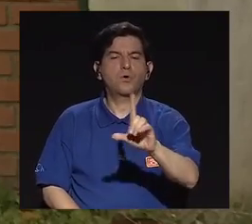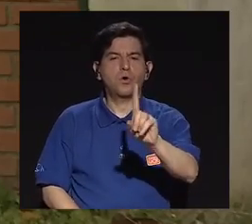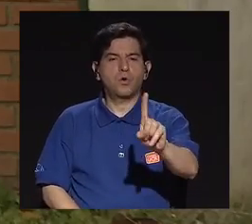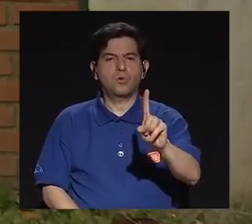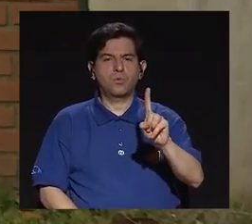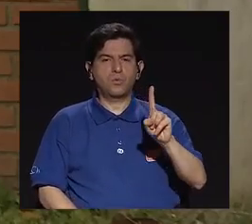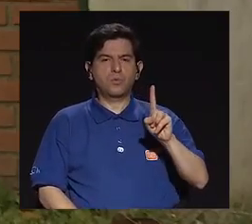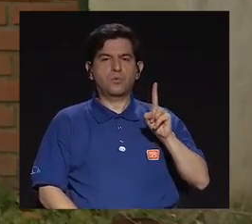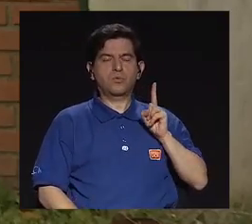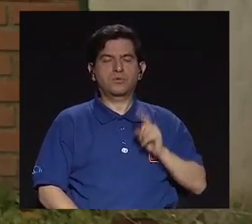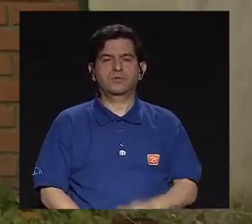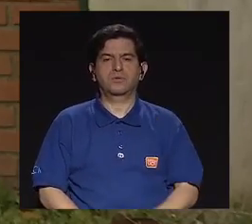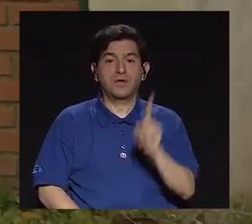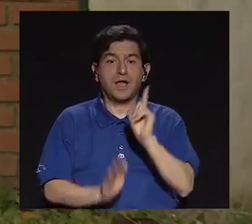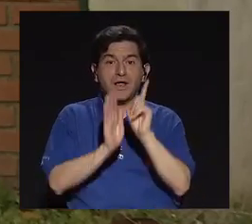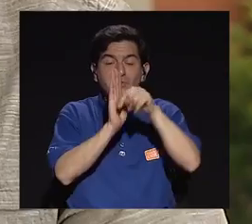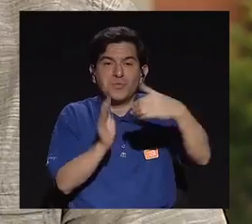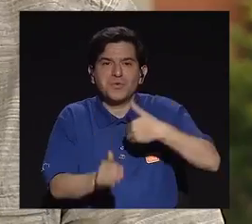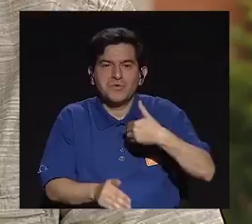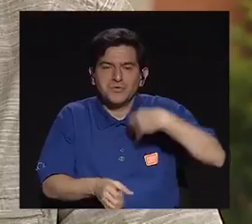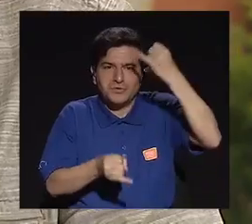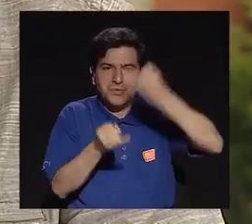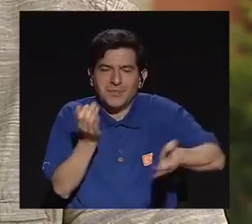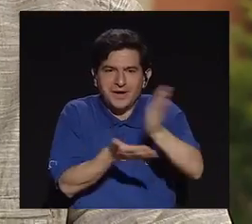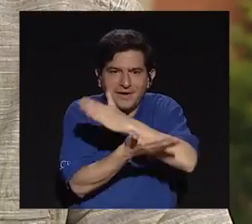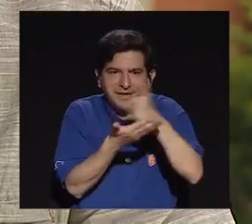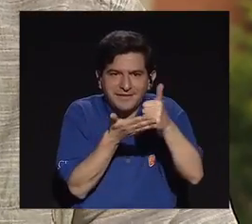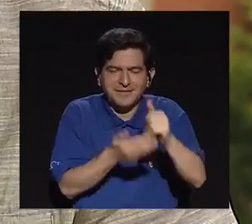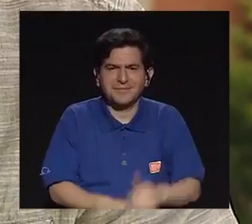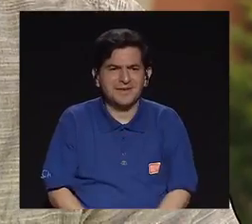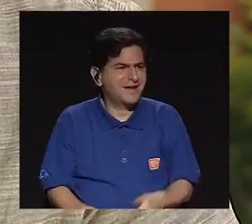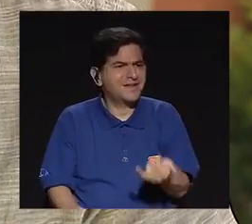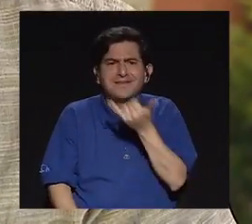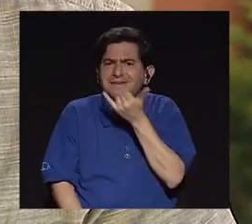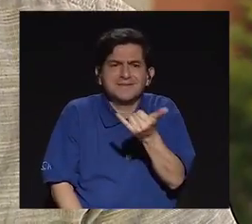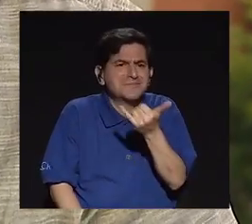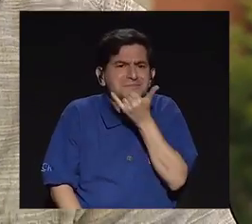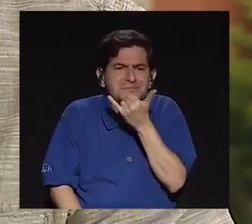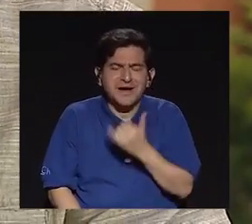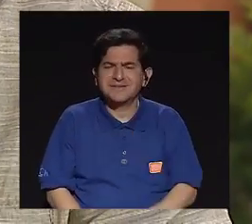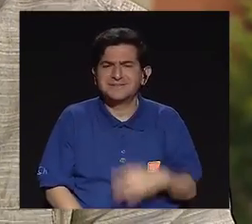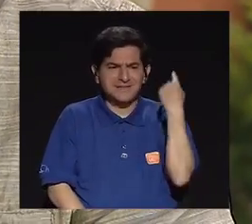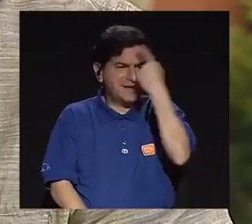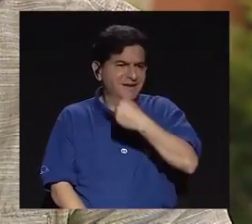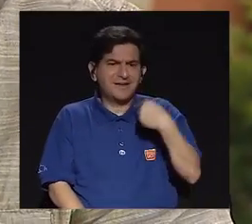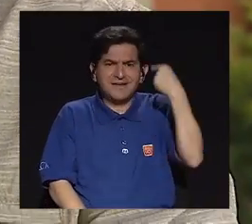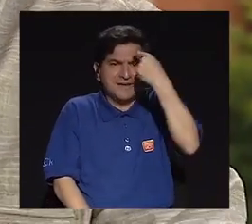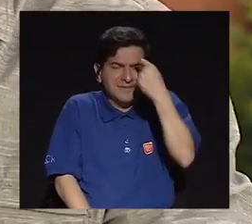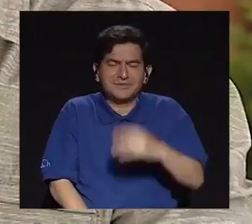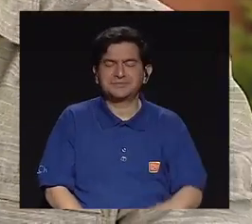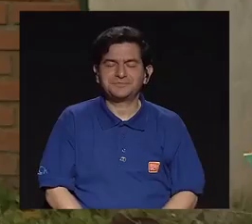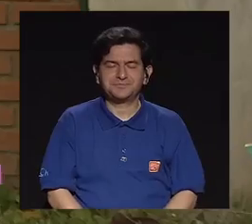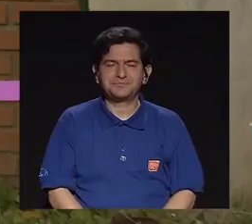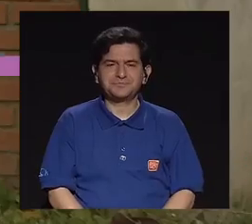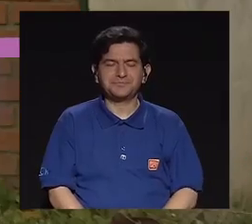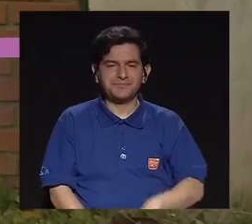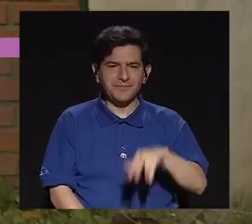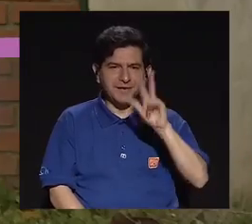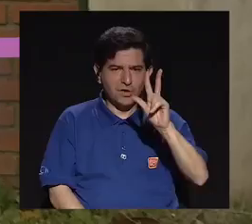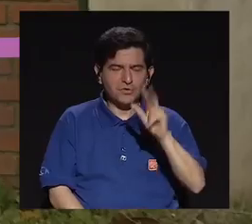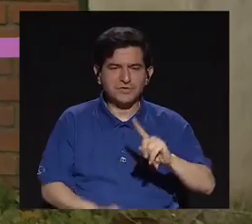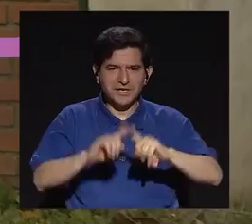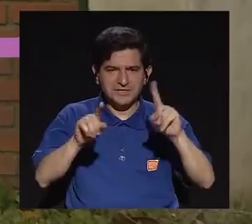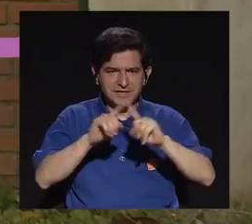o acelerando hacia atrás. Y en este minuto que nos queda para cerrar el bloque, ¿qué es lo que sucede que provoca el vértigo? Ok, muy bien. Entonces tenemos esos